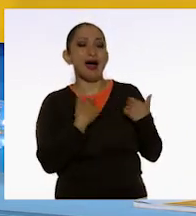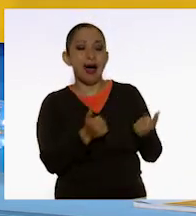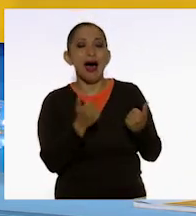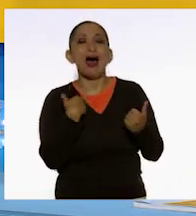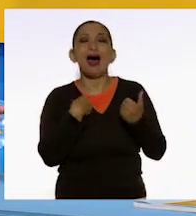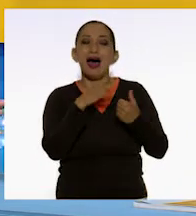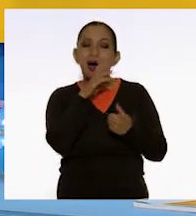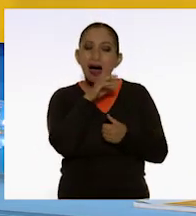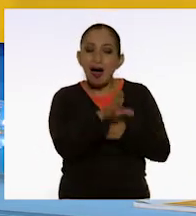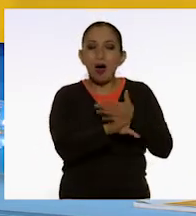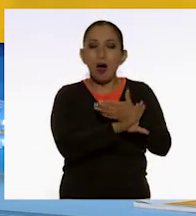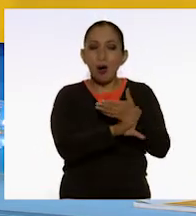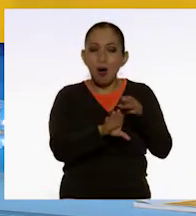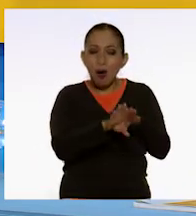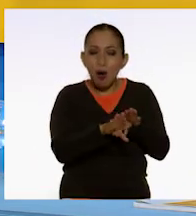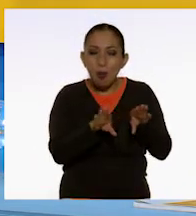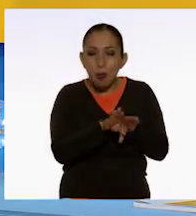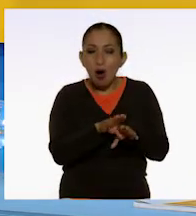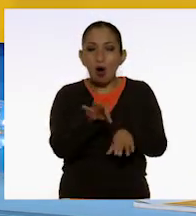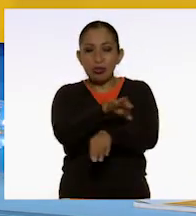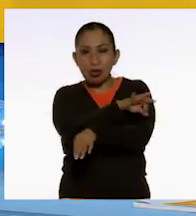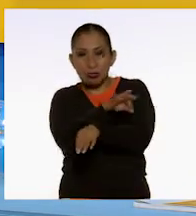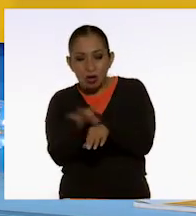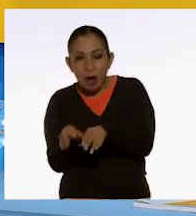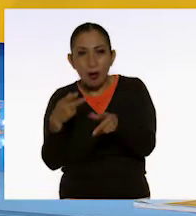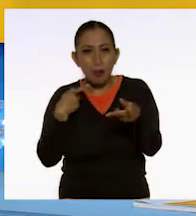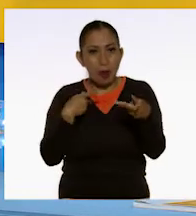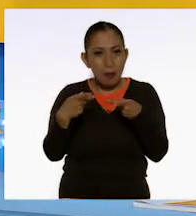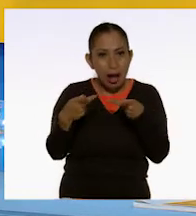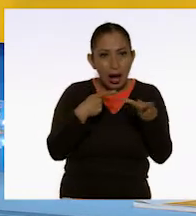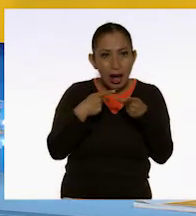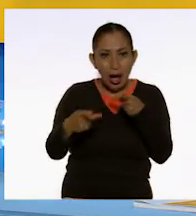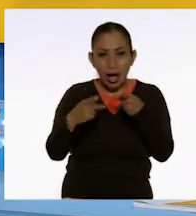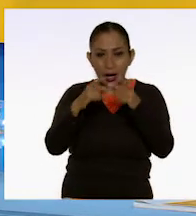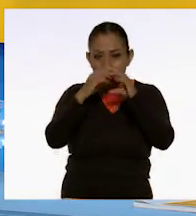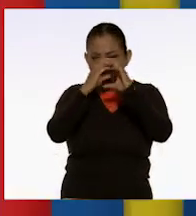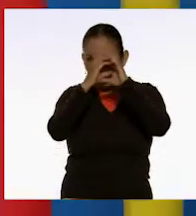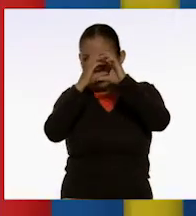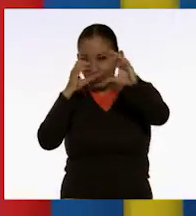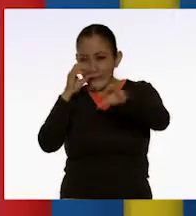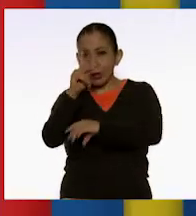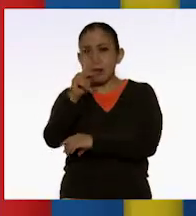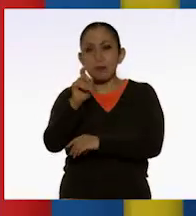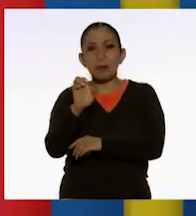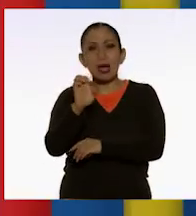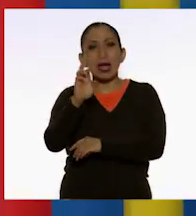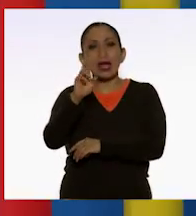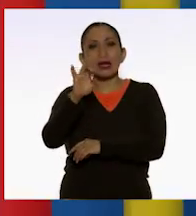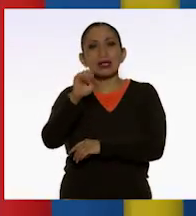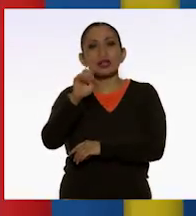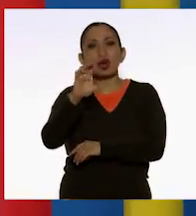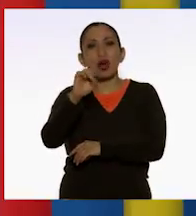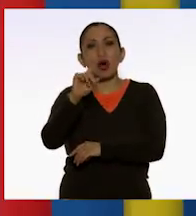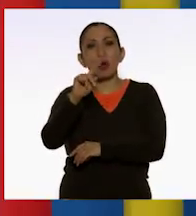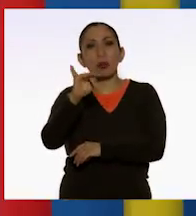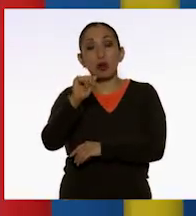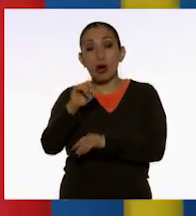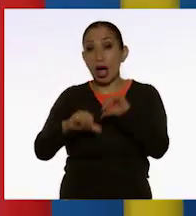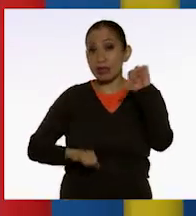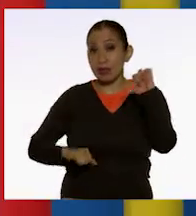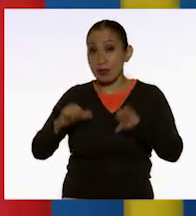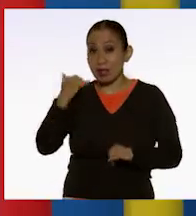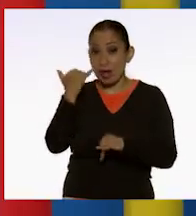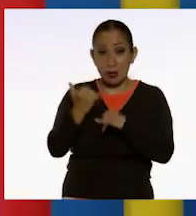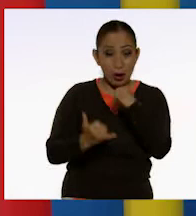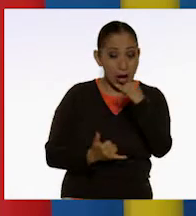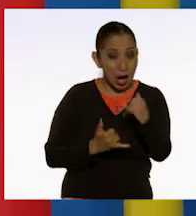alternativas de solución. Por ejemplo, diseñar y elaborar un periscopio. Muy bien, efectivamente. Actividades